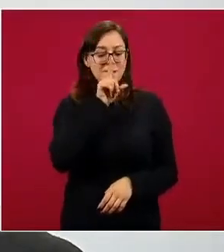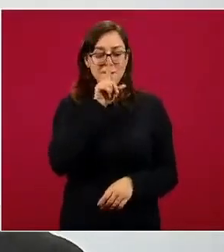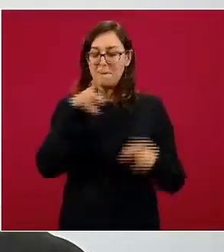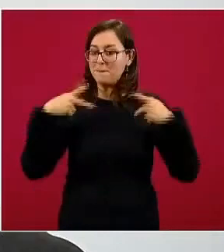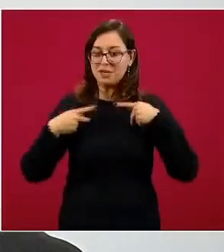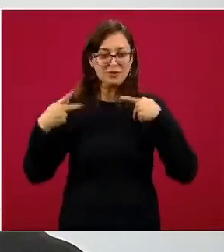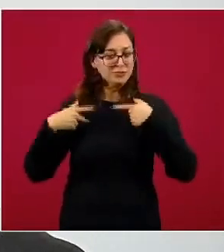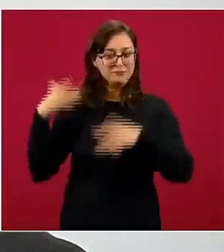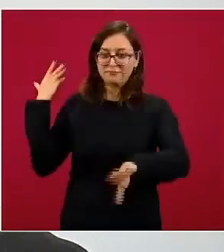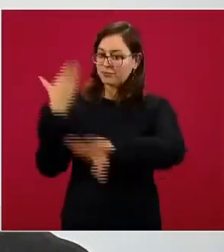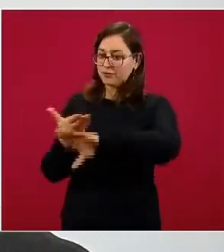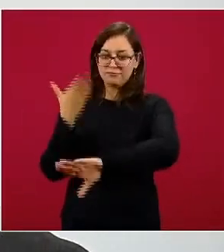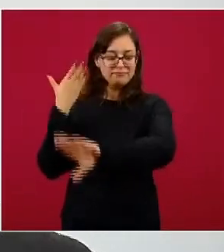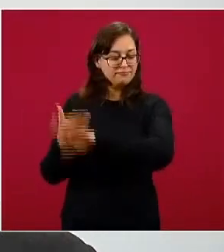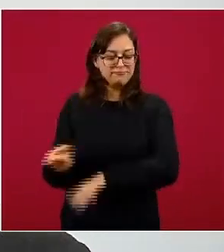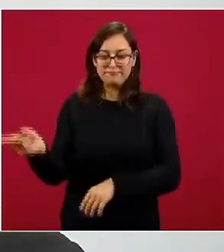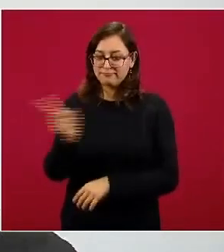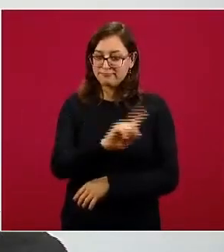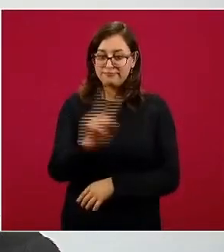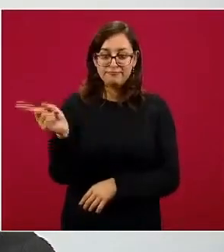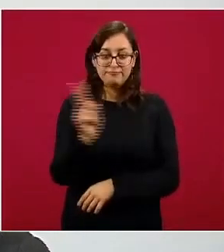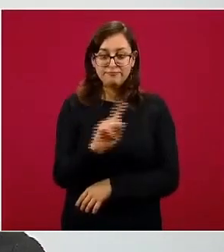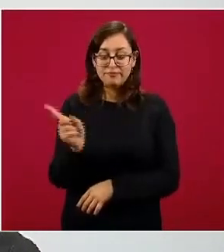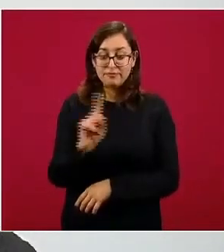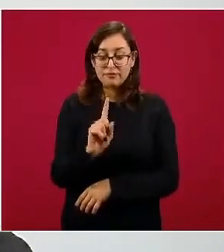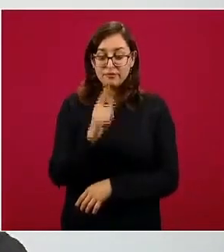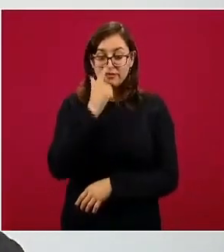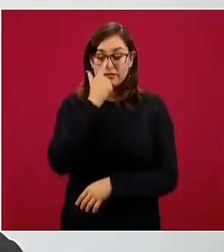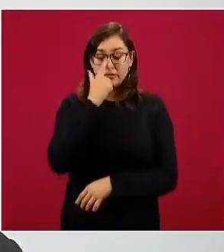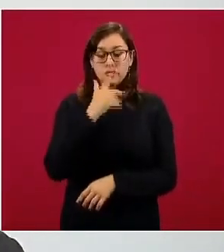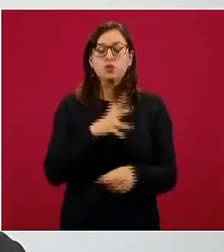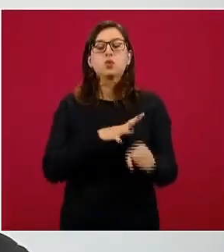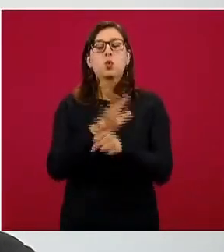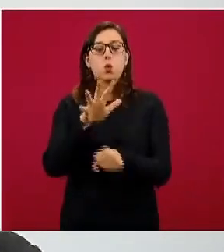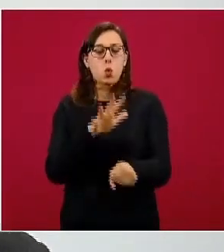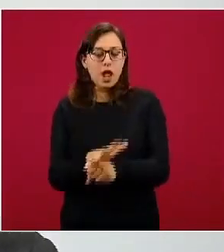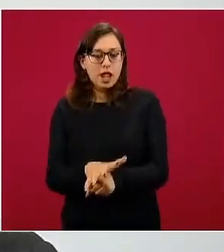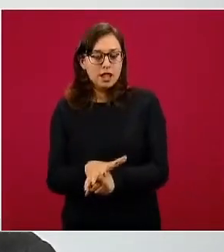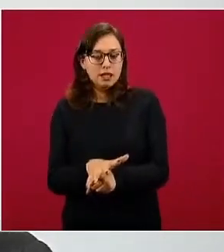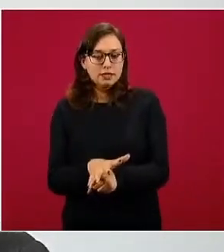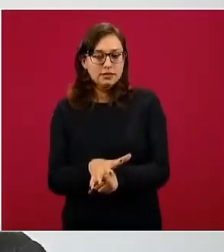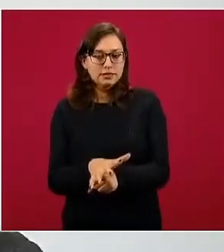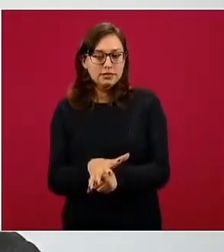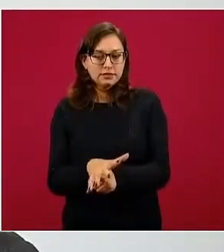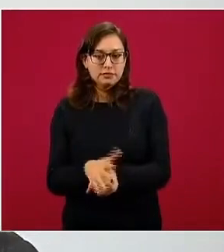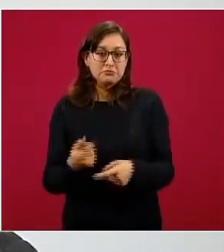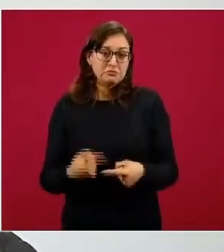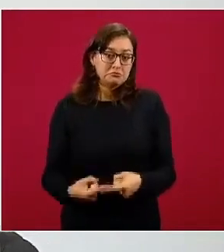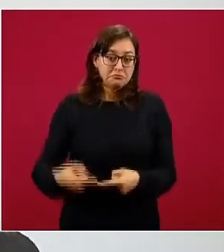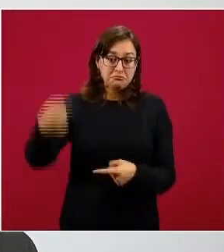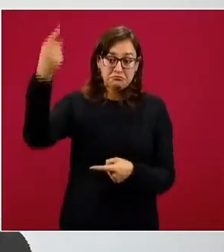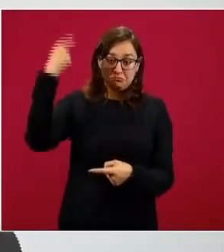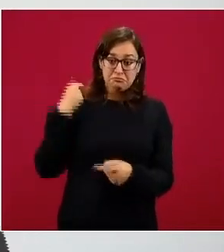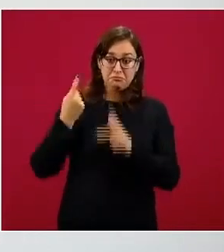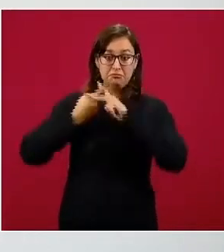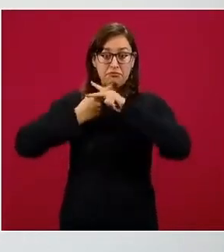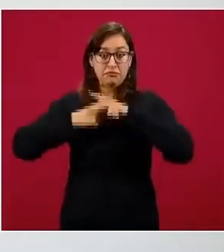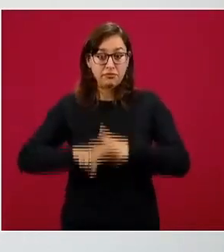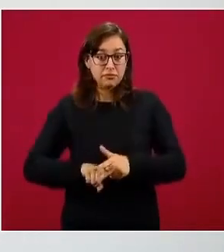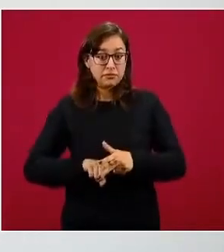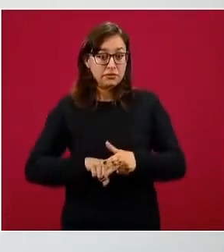las personas. Son, como ha quedado establecido desde que empezó la Jornada Nacional de Sana Distancia,